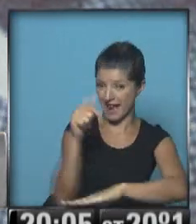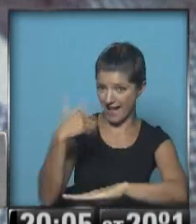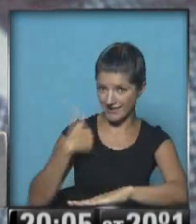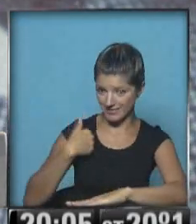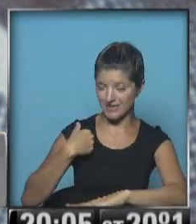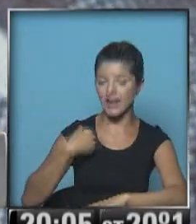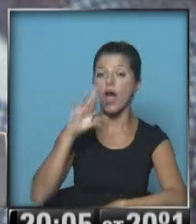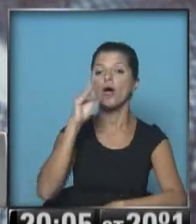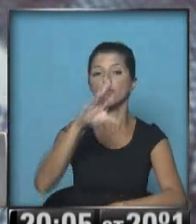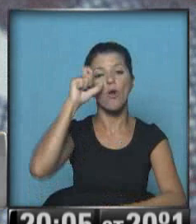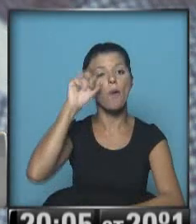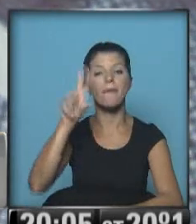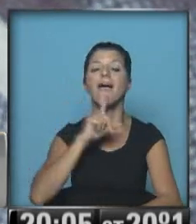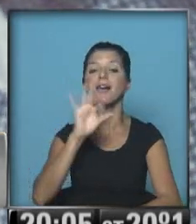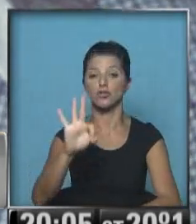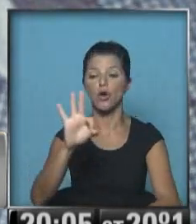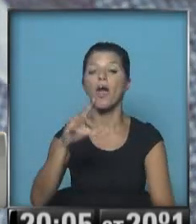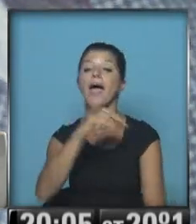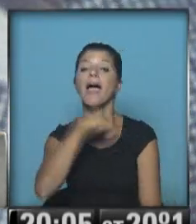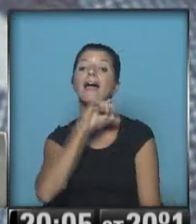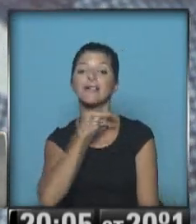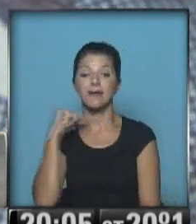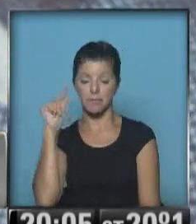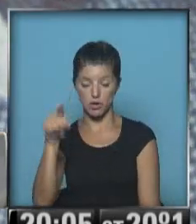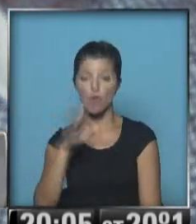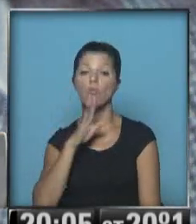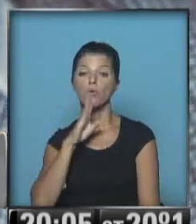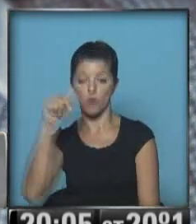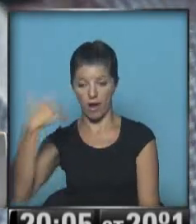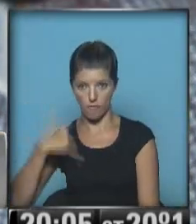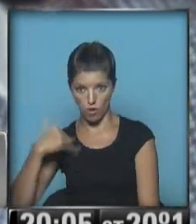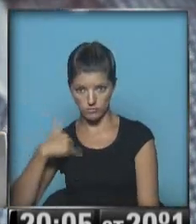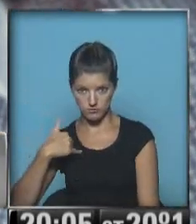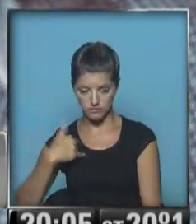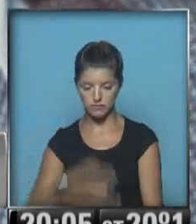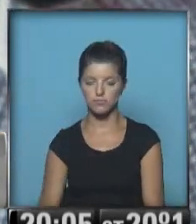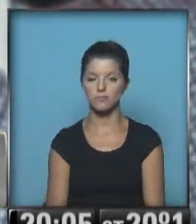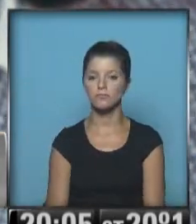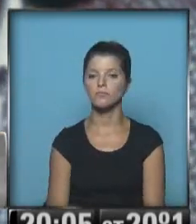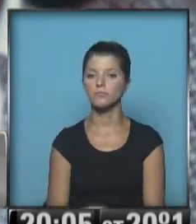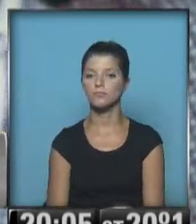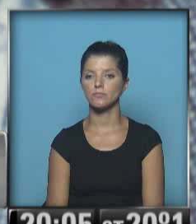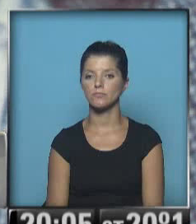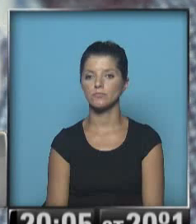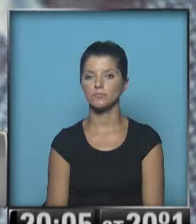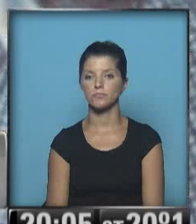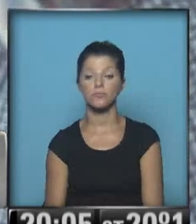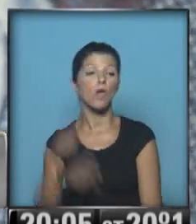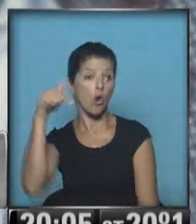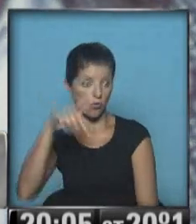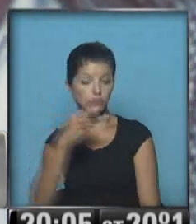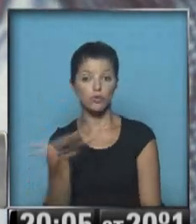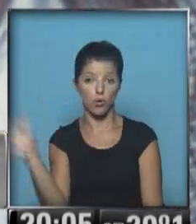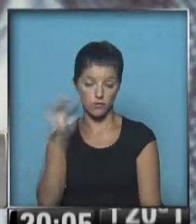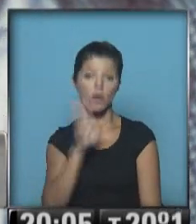gratz rabino de la congregación judía reformista de Buenos Aires en la realidad diaria los